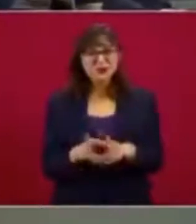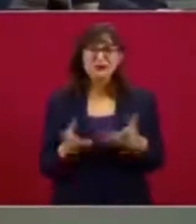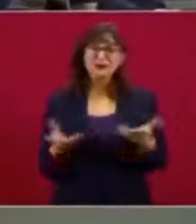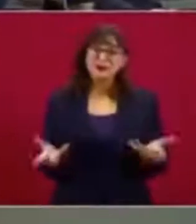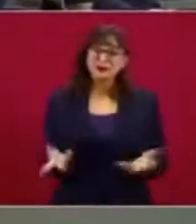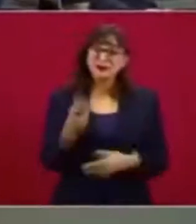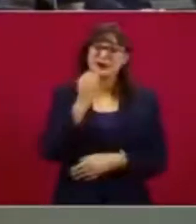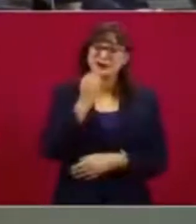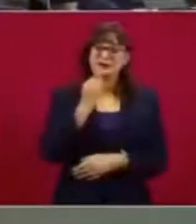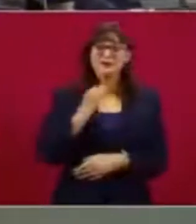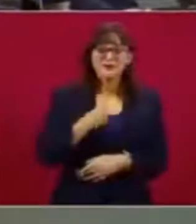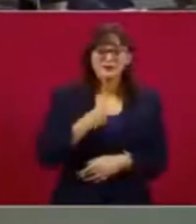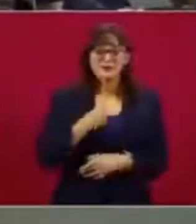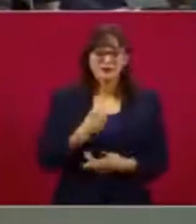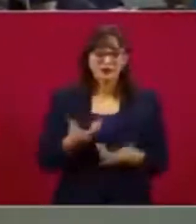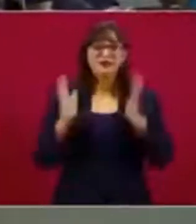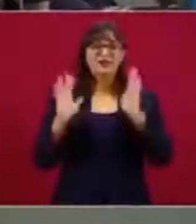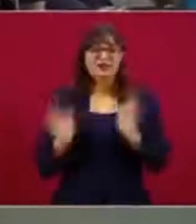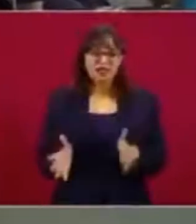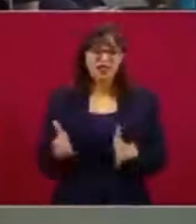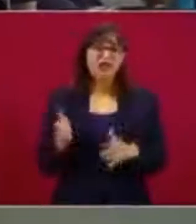terreno